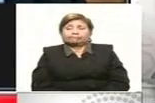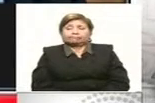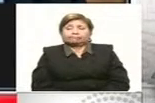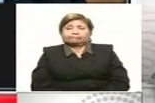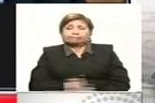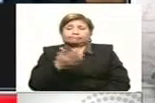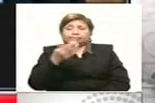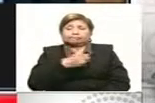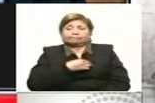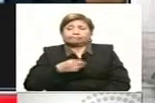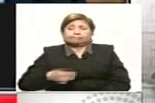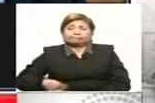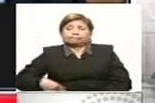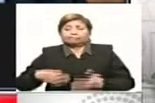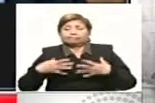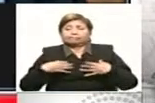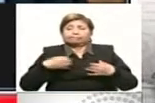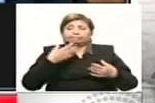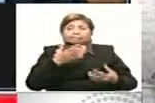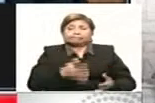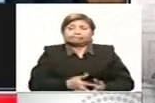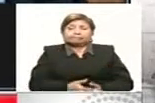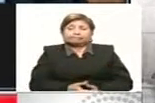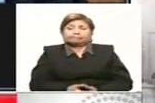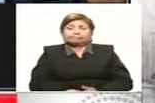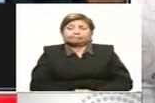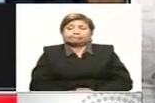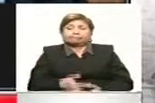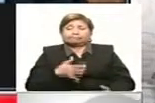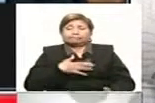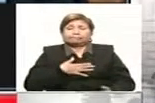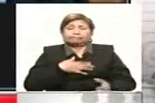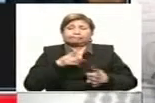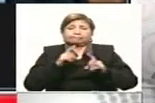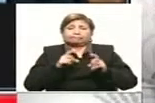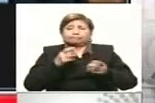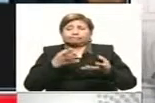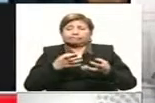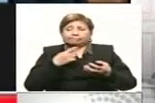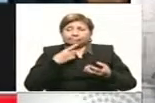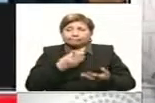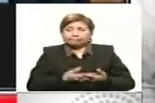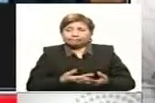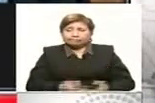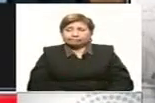Señor ministro, de mi parte,